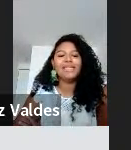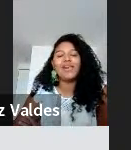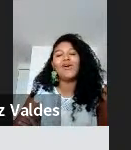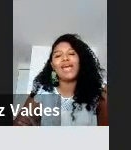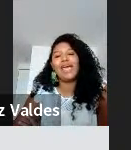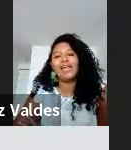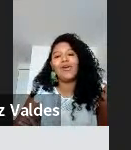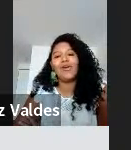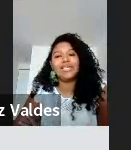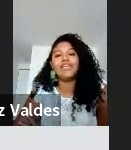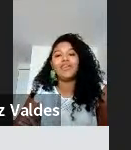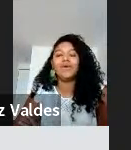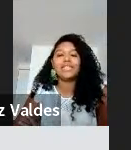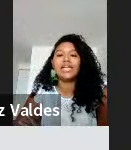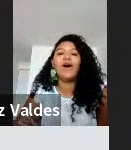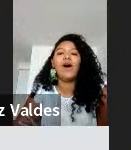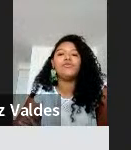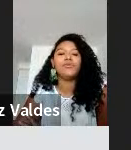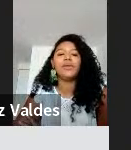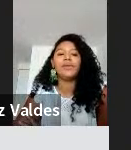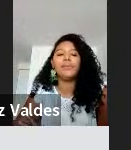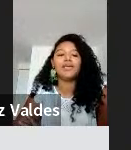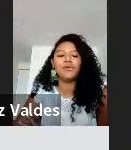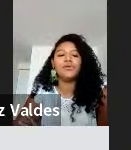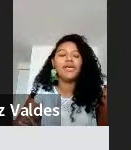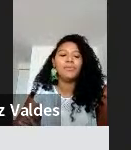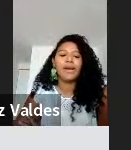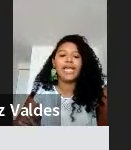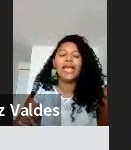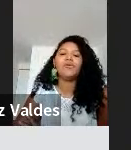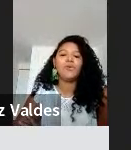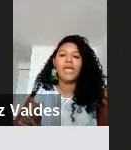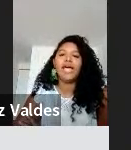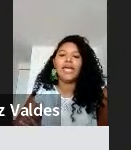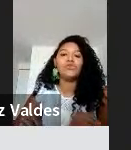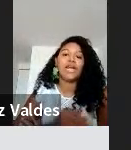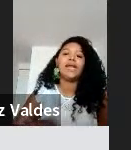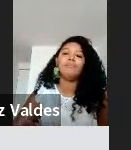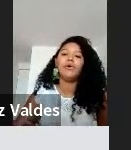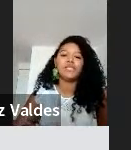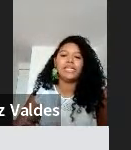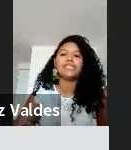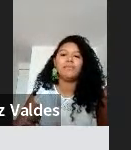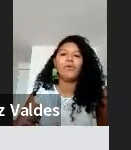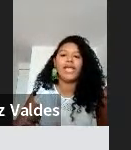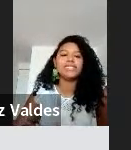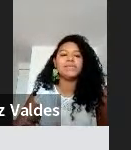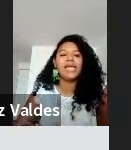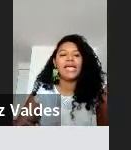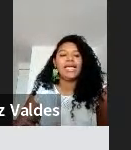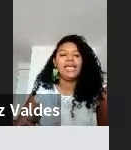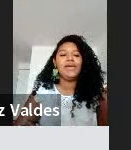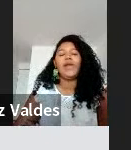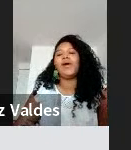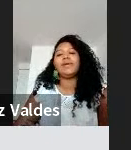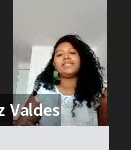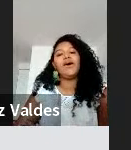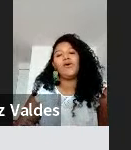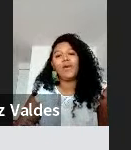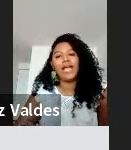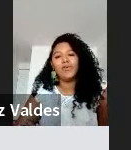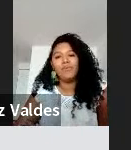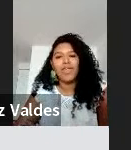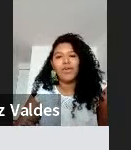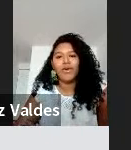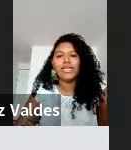pero realmente lo que significó ese trabajo fue un primer paso para que las autoridades escucharan las voces de estas mujeres. Y bueno, ha